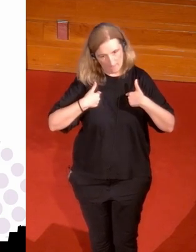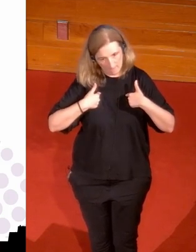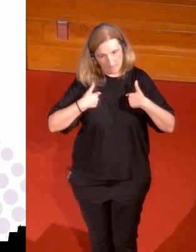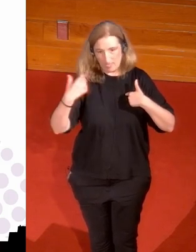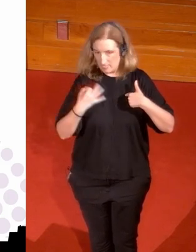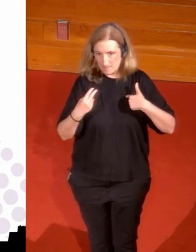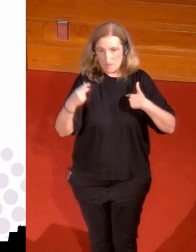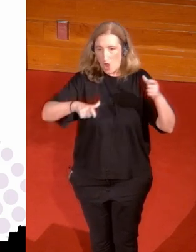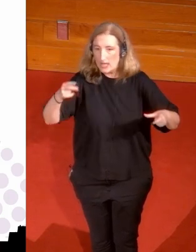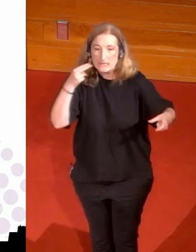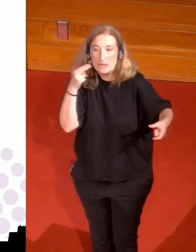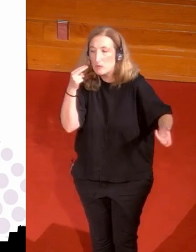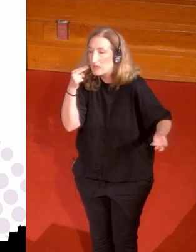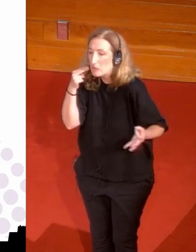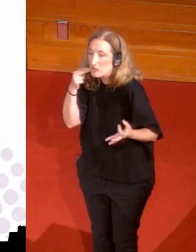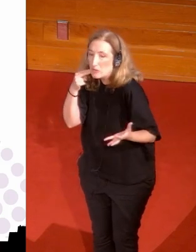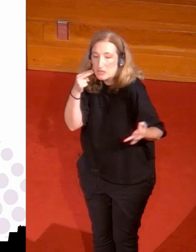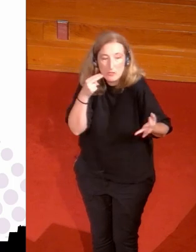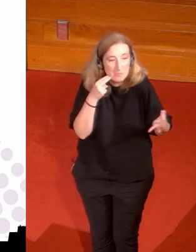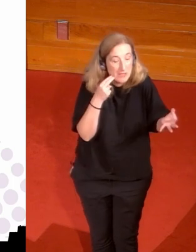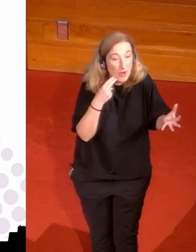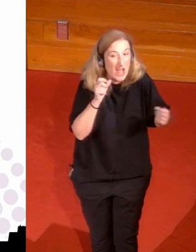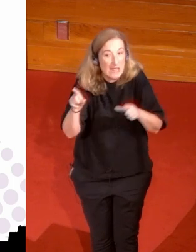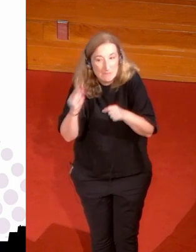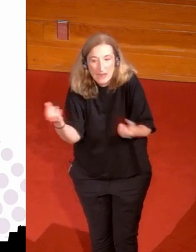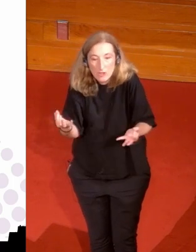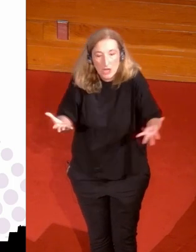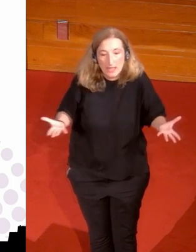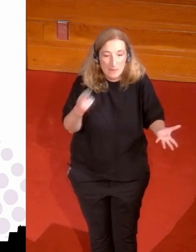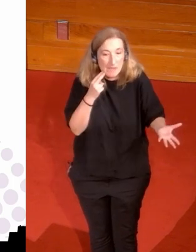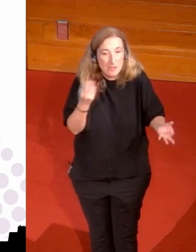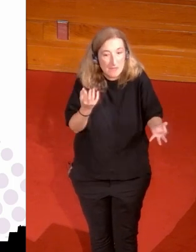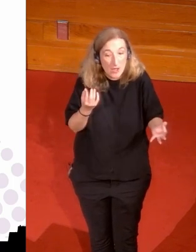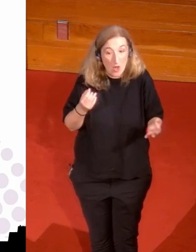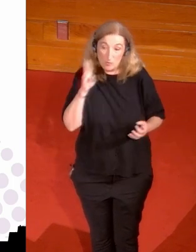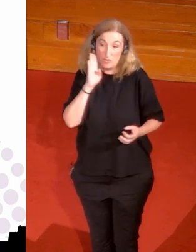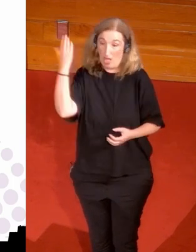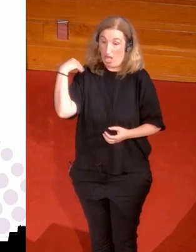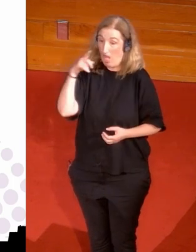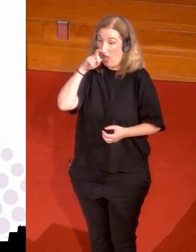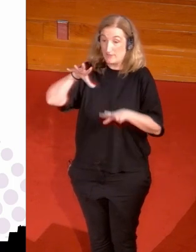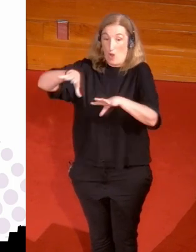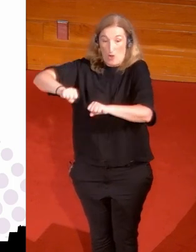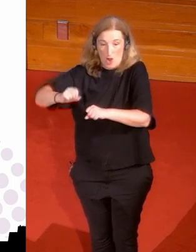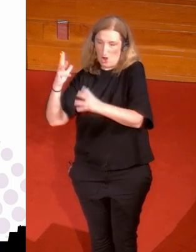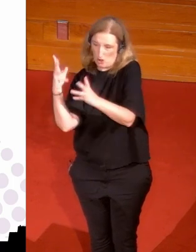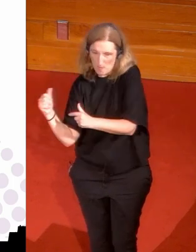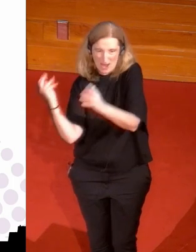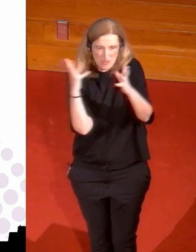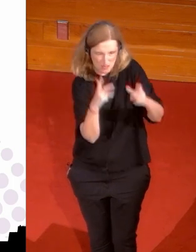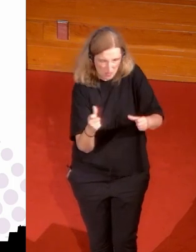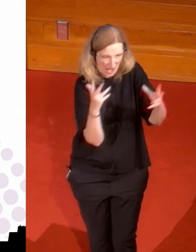gente tiene tanto miedo tiene miedo a la inmigración cuando las colonias antiguamente robaron todo lo que